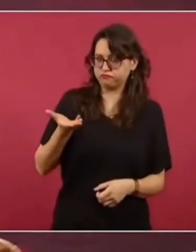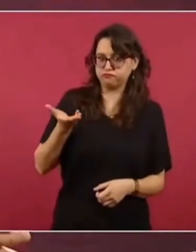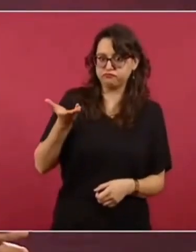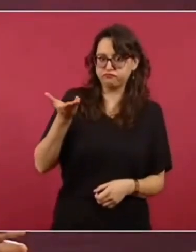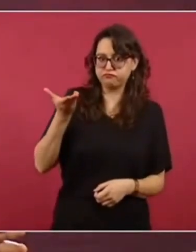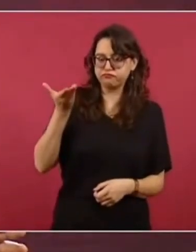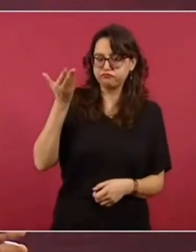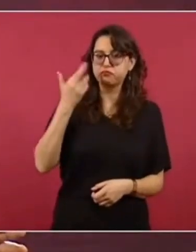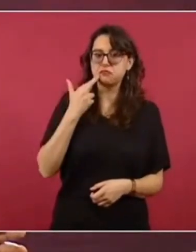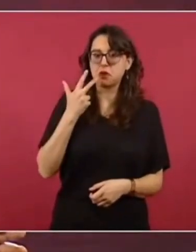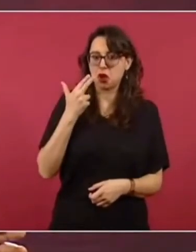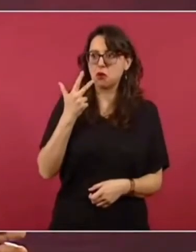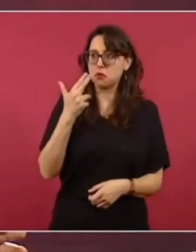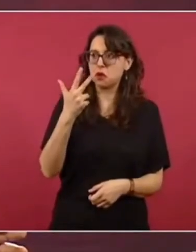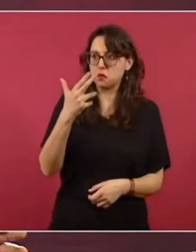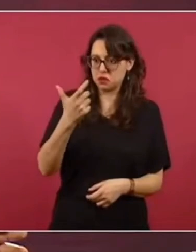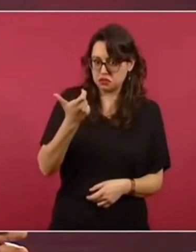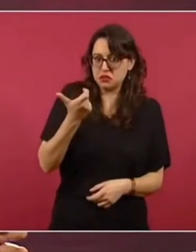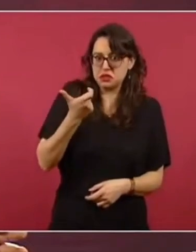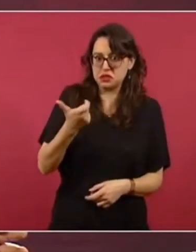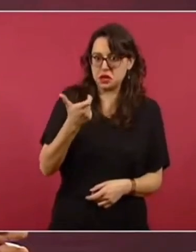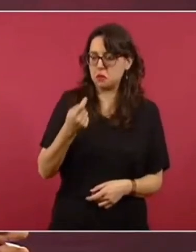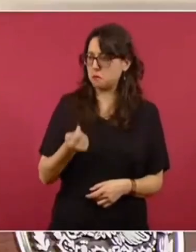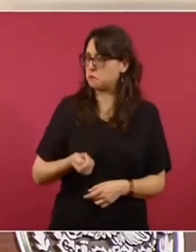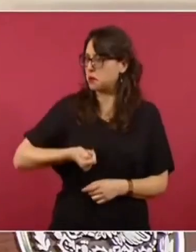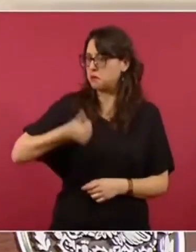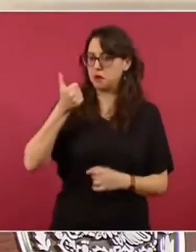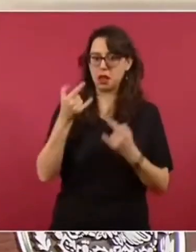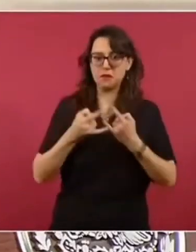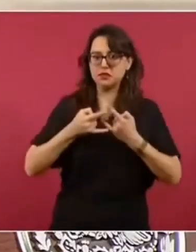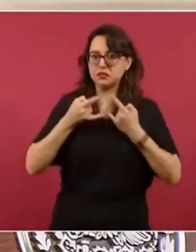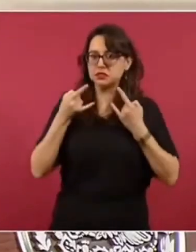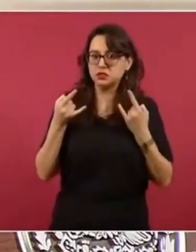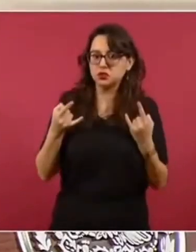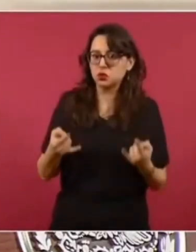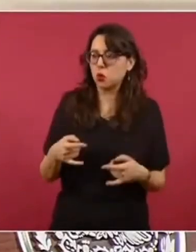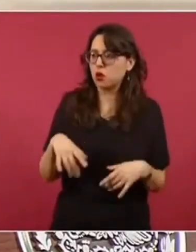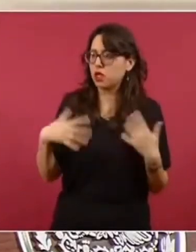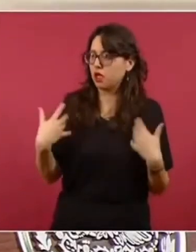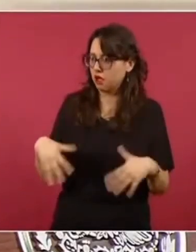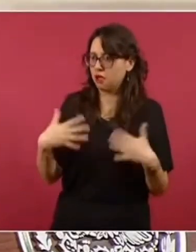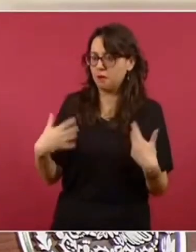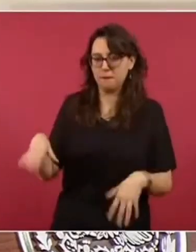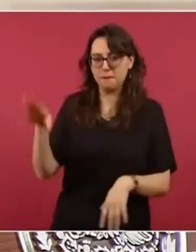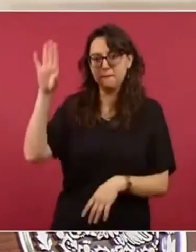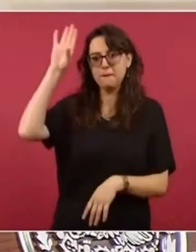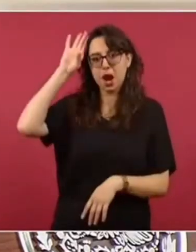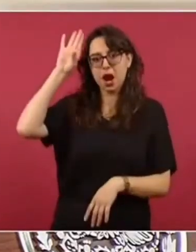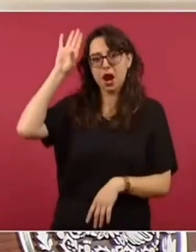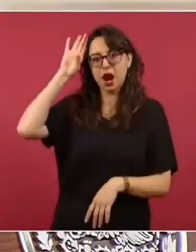se ha fortalecido el peso como nunca en 50 años.